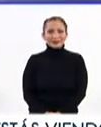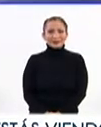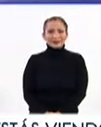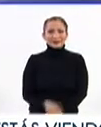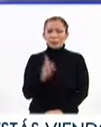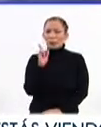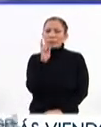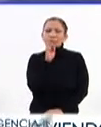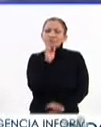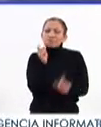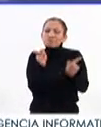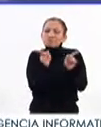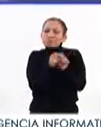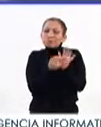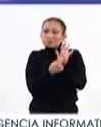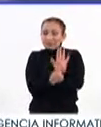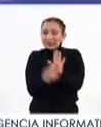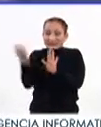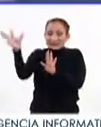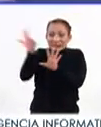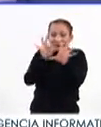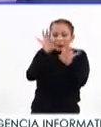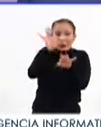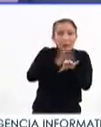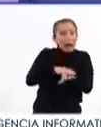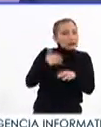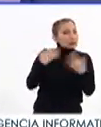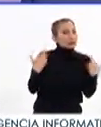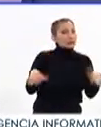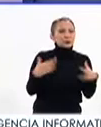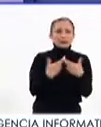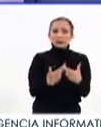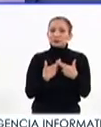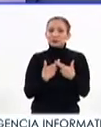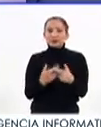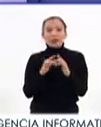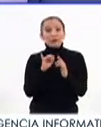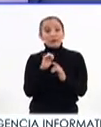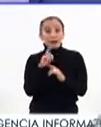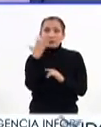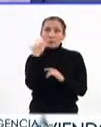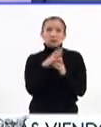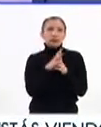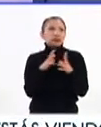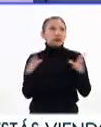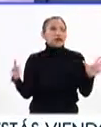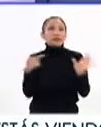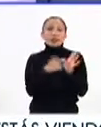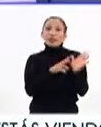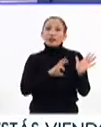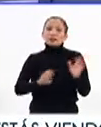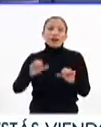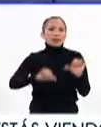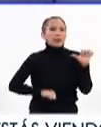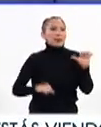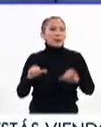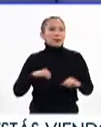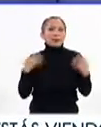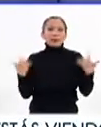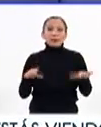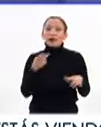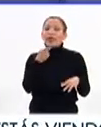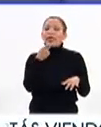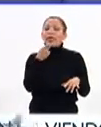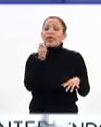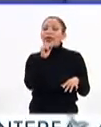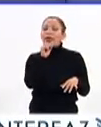Pues una pequeña probadita, tratamos de traerles lo más que pudimos de la FIL, pero como ustedes saben, pues más de 1,300 actividades, se dicen